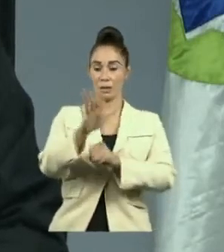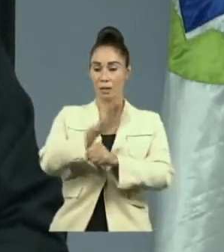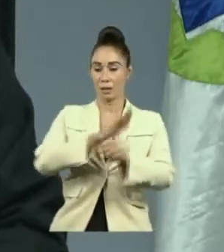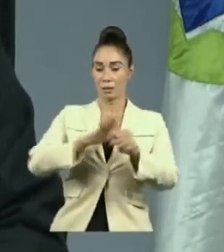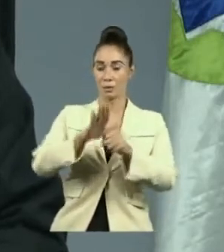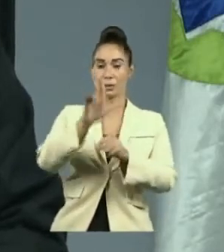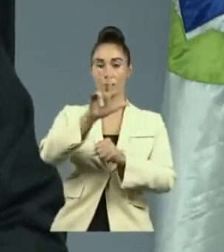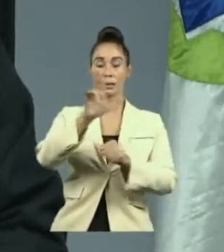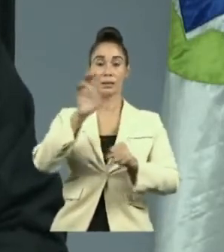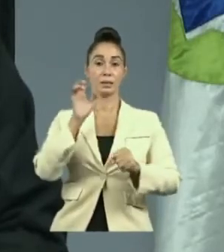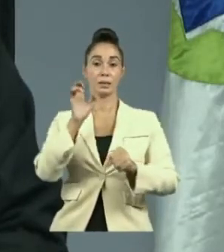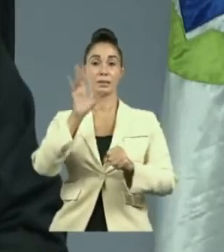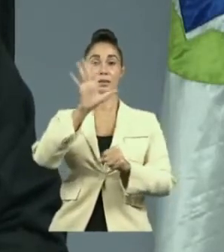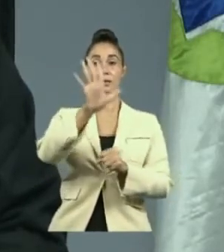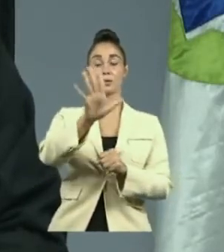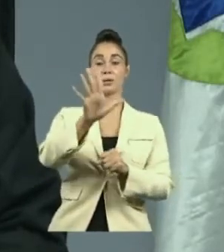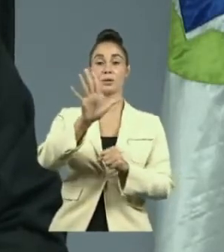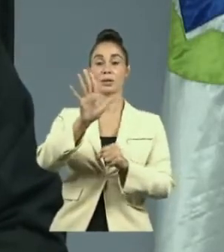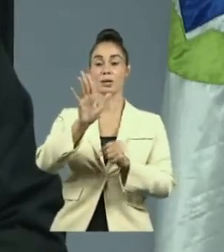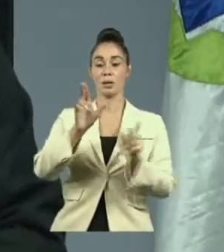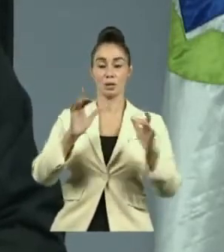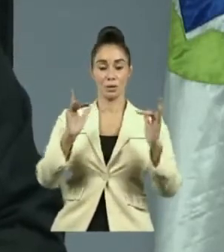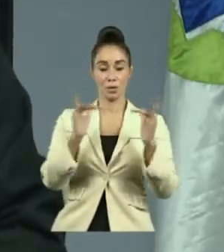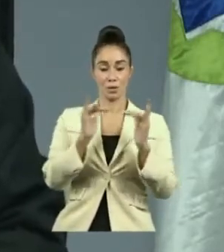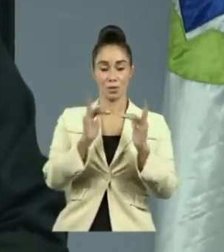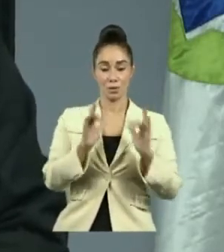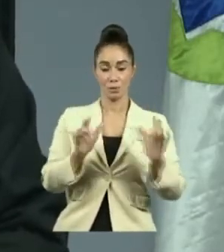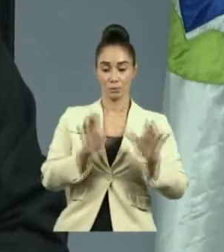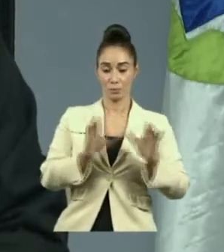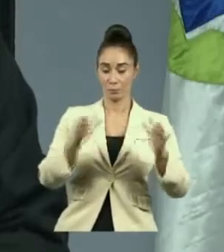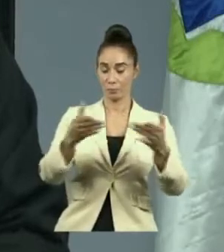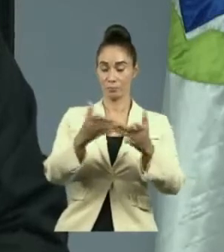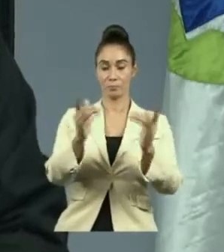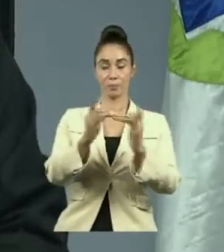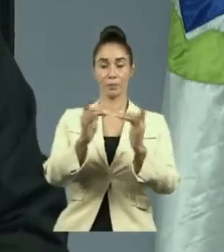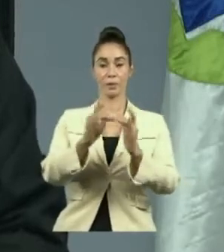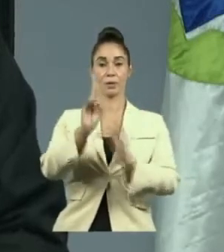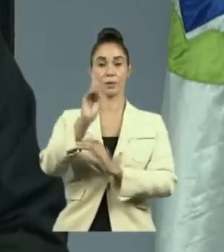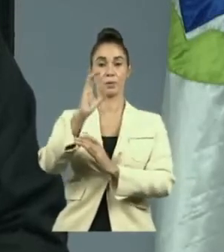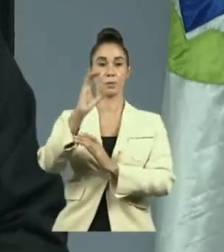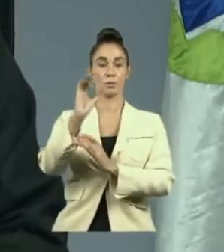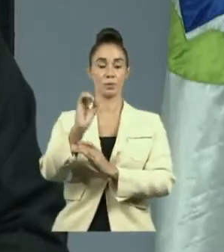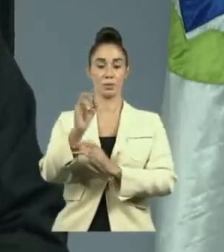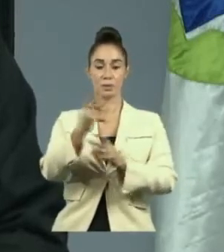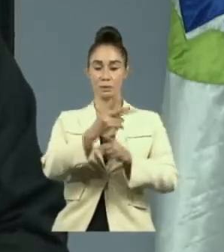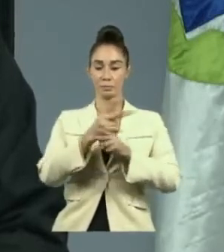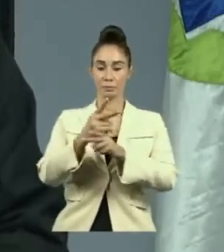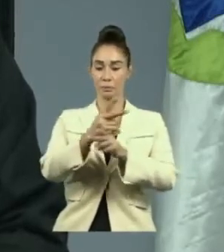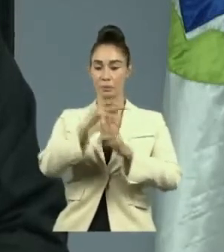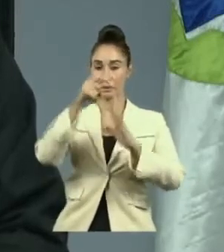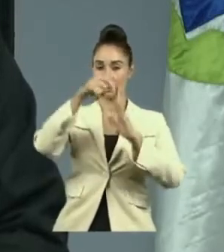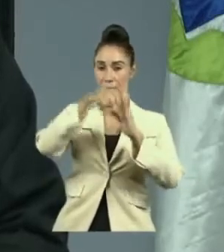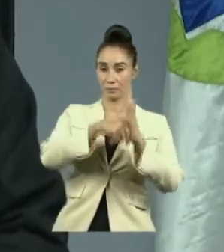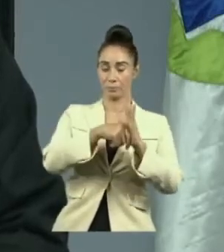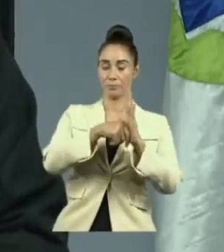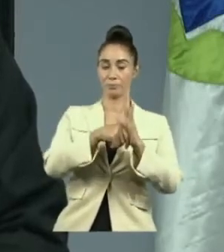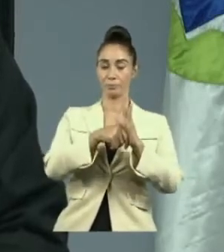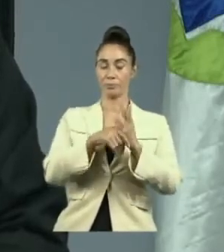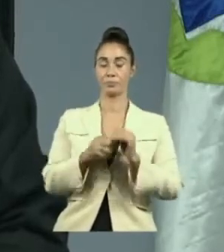de 305 unidades usi que están siendo monitoreadas por el sistema